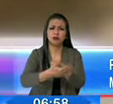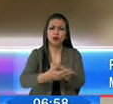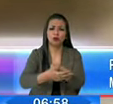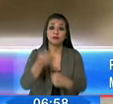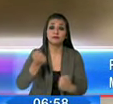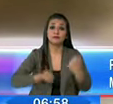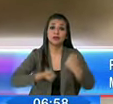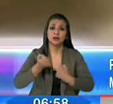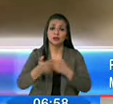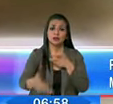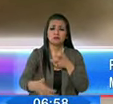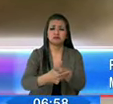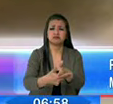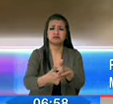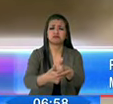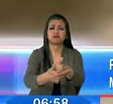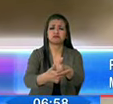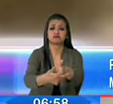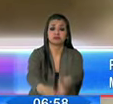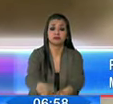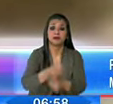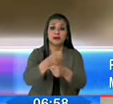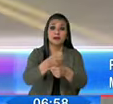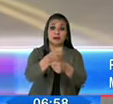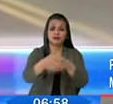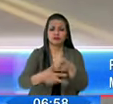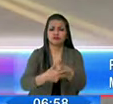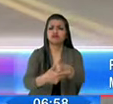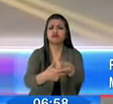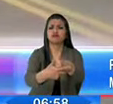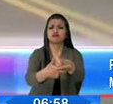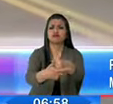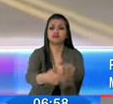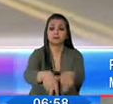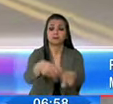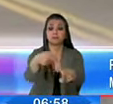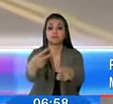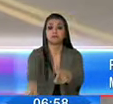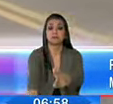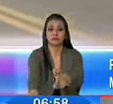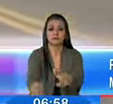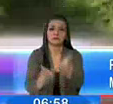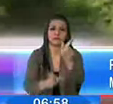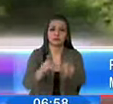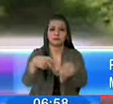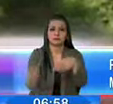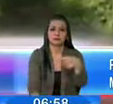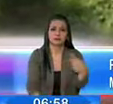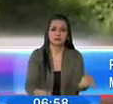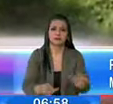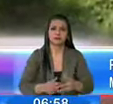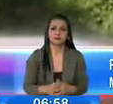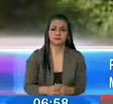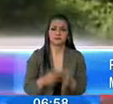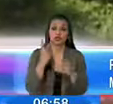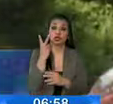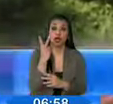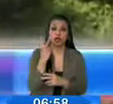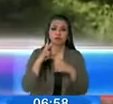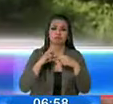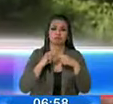habría arrastrado varios metros a la acémila y lanzado a un costado a las víctimas. Estaba bajando los dos